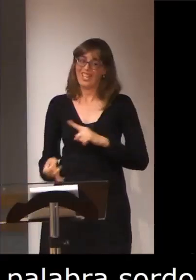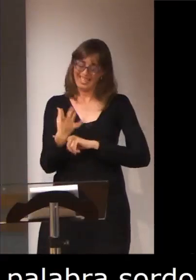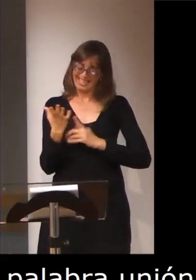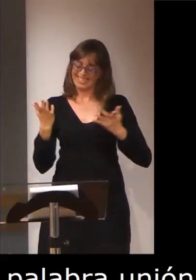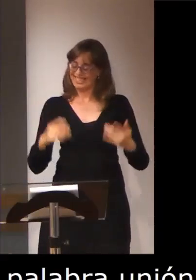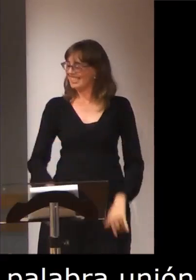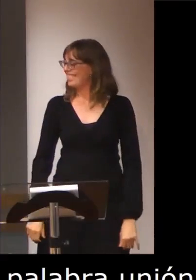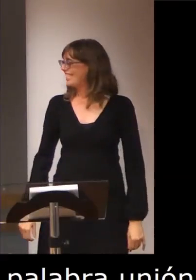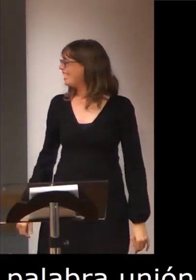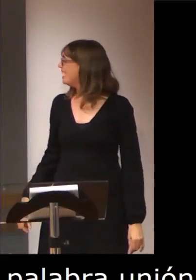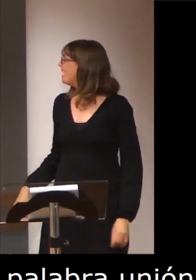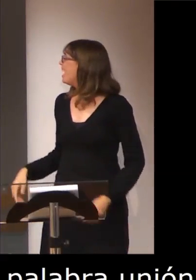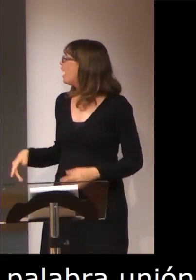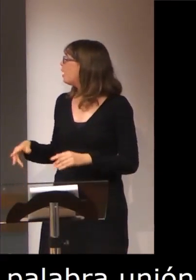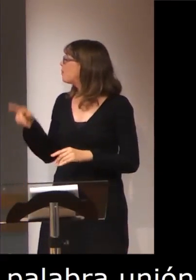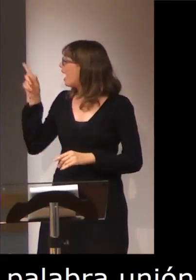palabra sordaridad.